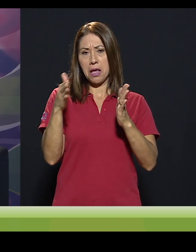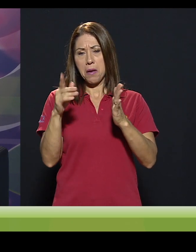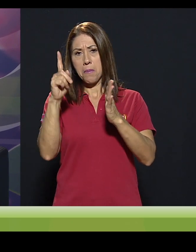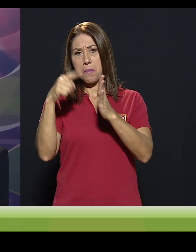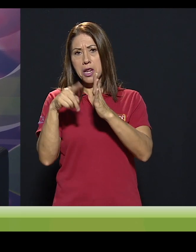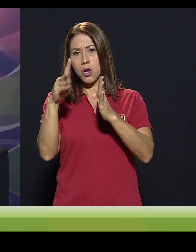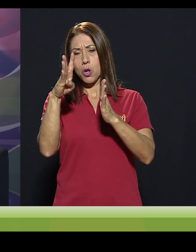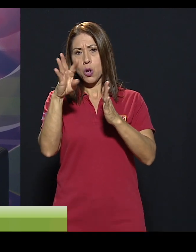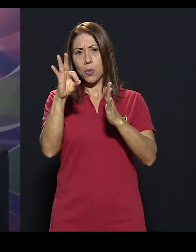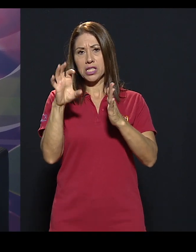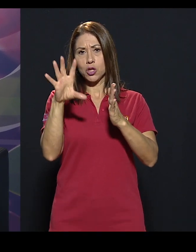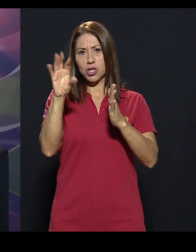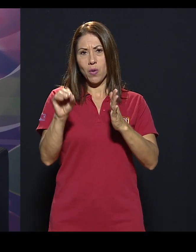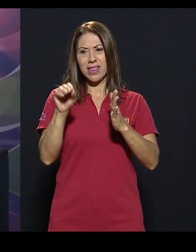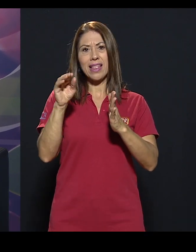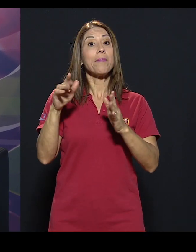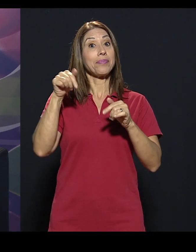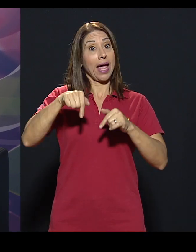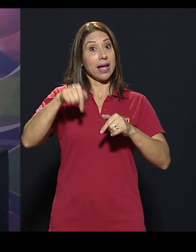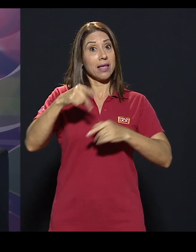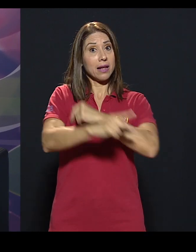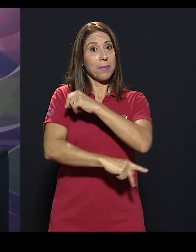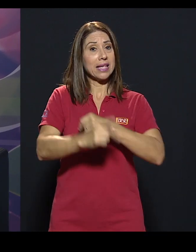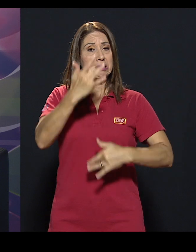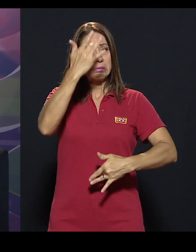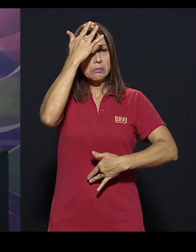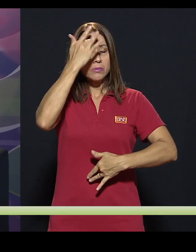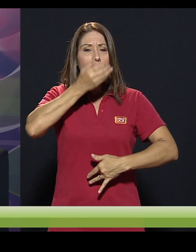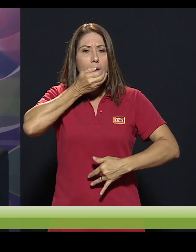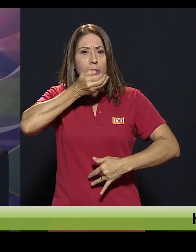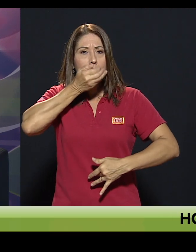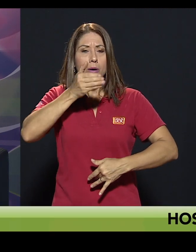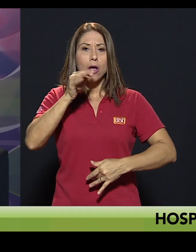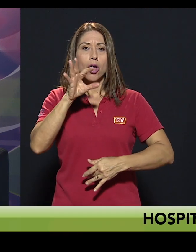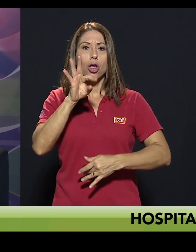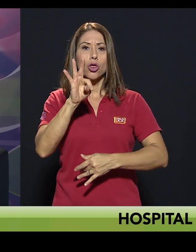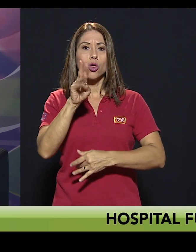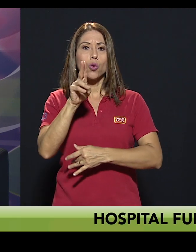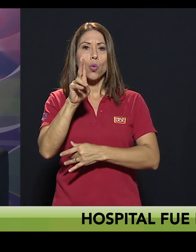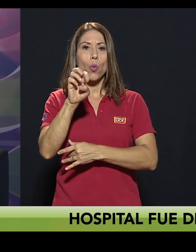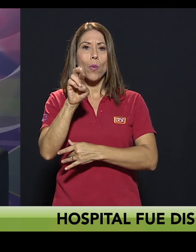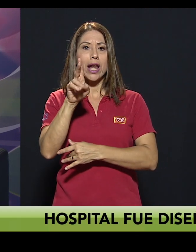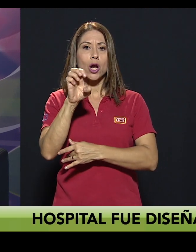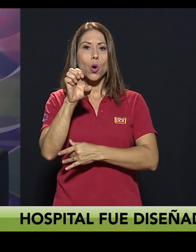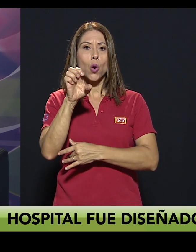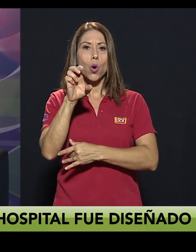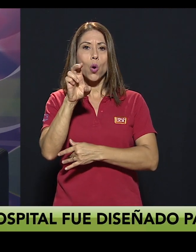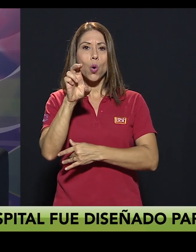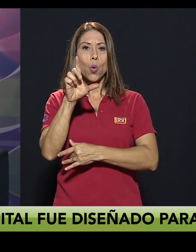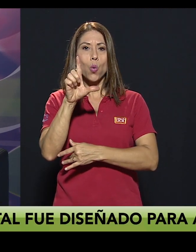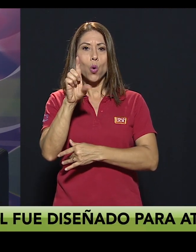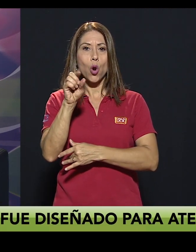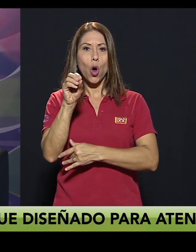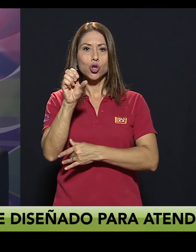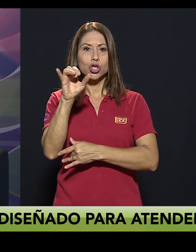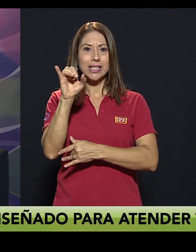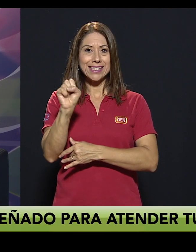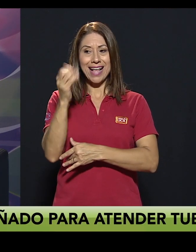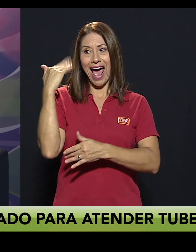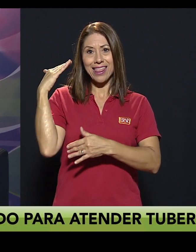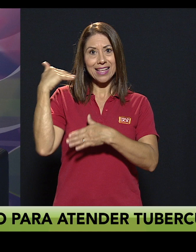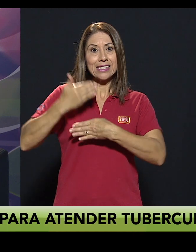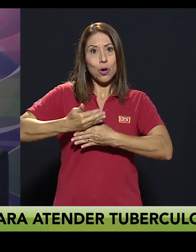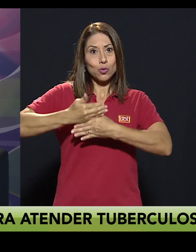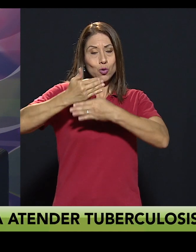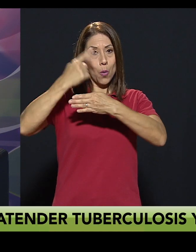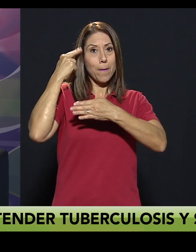había en el país, que era la tuberculosis. Entonces se diseñó, se construyó para hacerle frente a